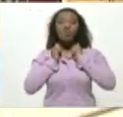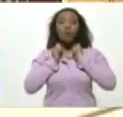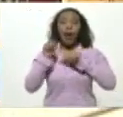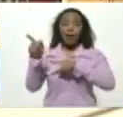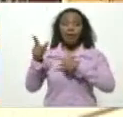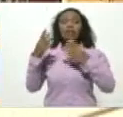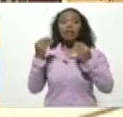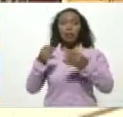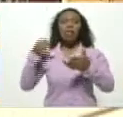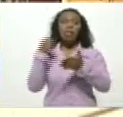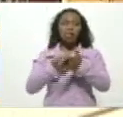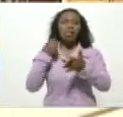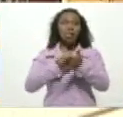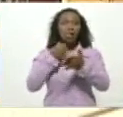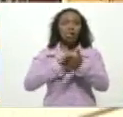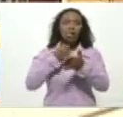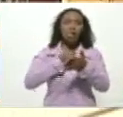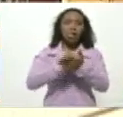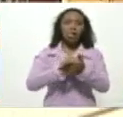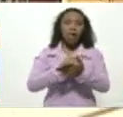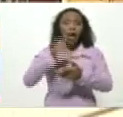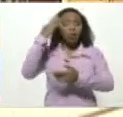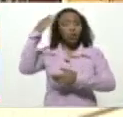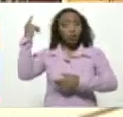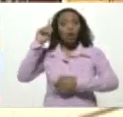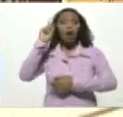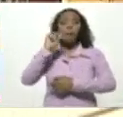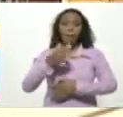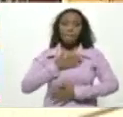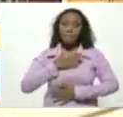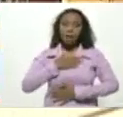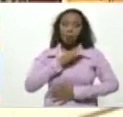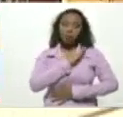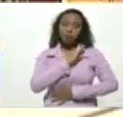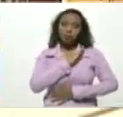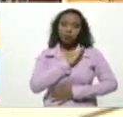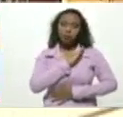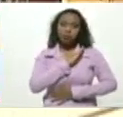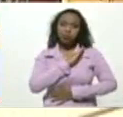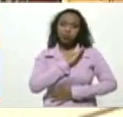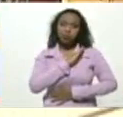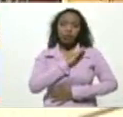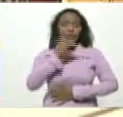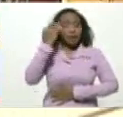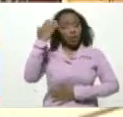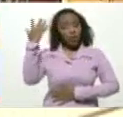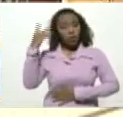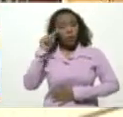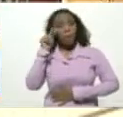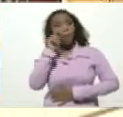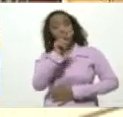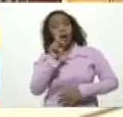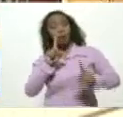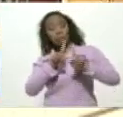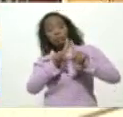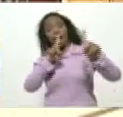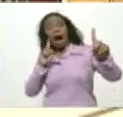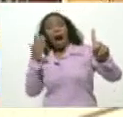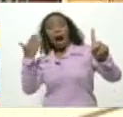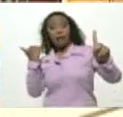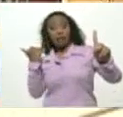tanto me insistió. Es un sueño también mío. Y si el sueño se veía lejos,